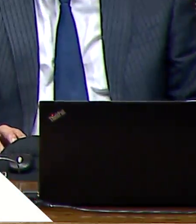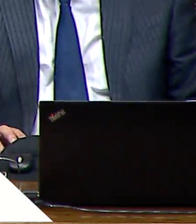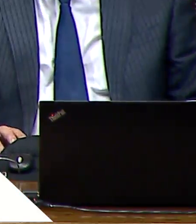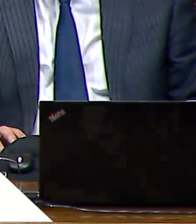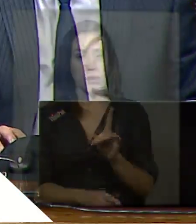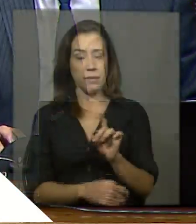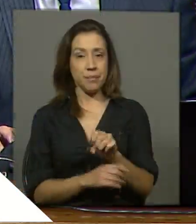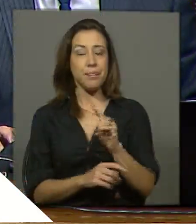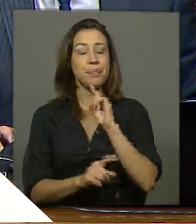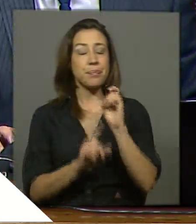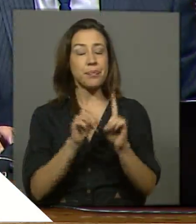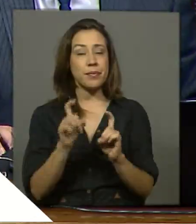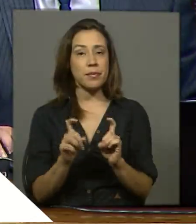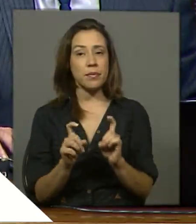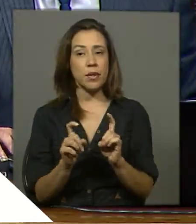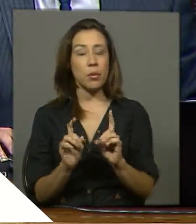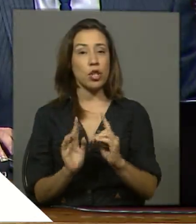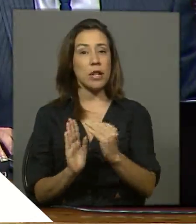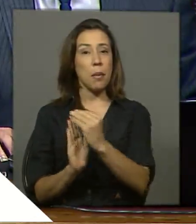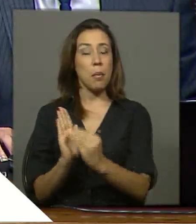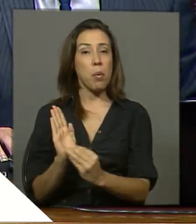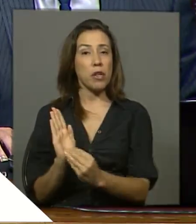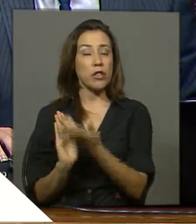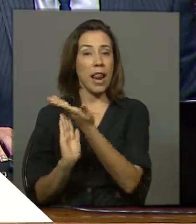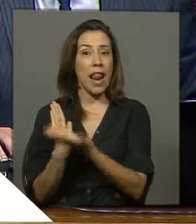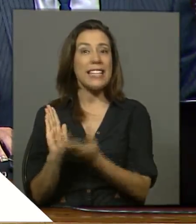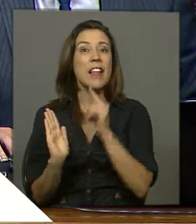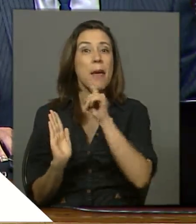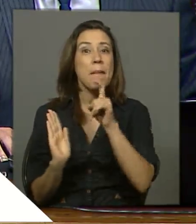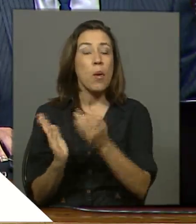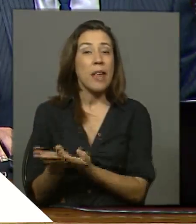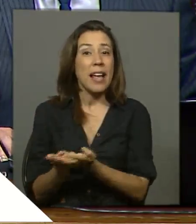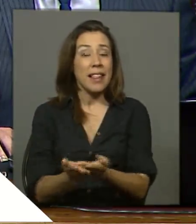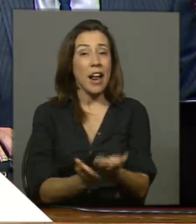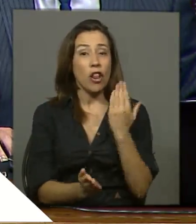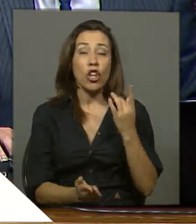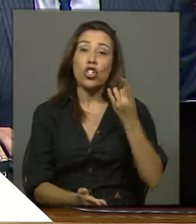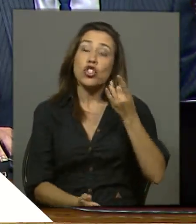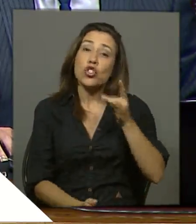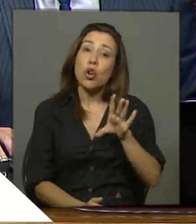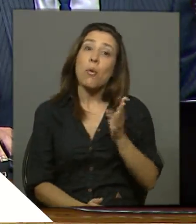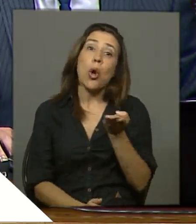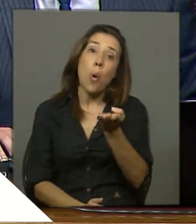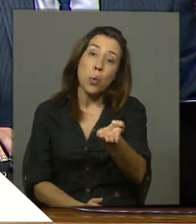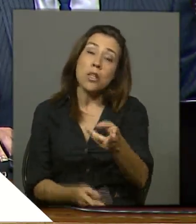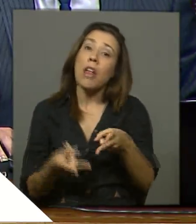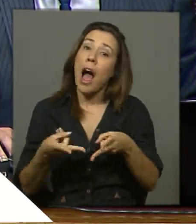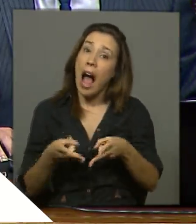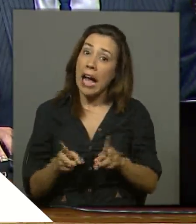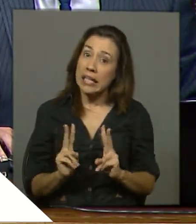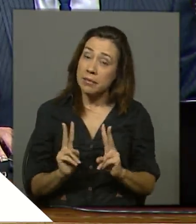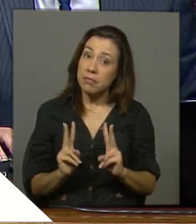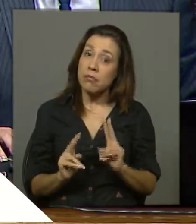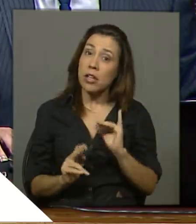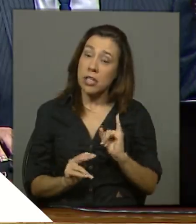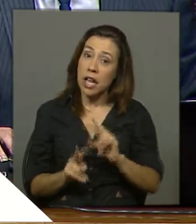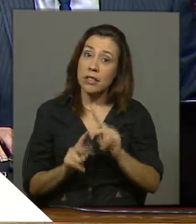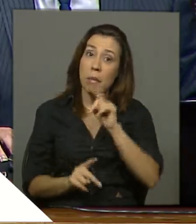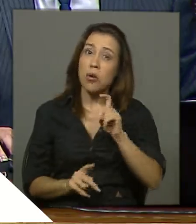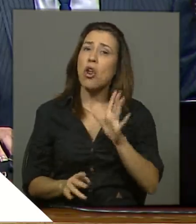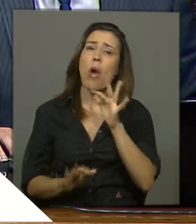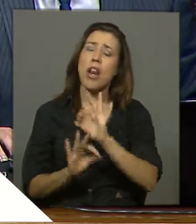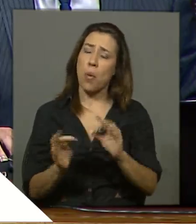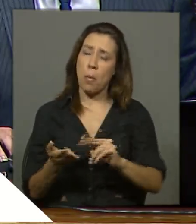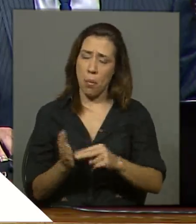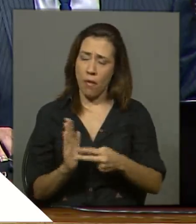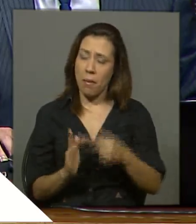este tipo de consulta toda vez que no están en la formulación previa solo entendiendo que usted está en disposición de hacerlo no vamos a hacer mayor